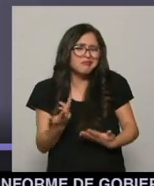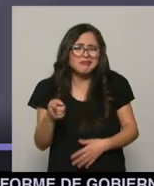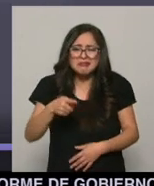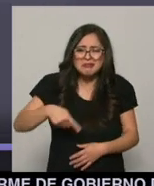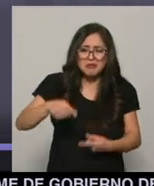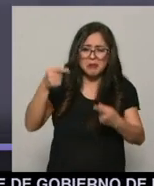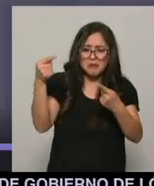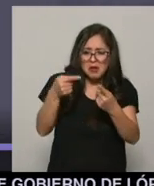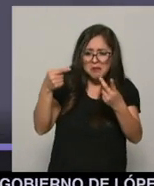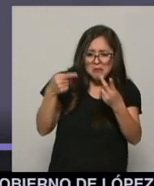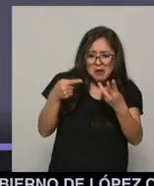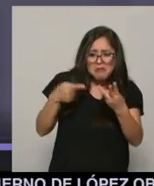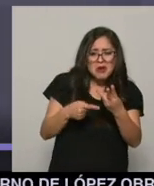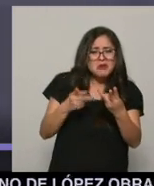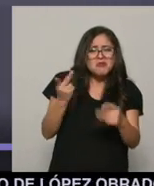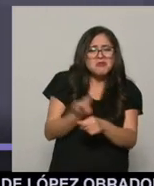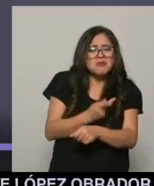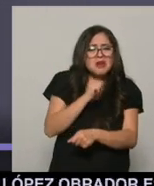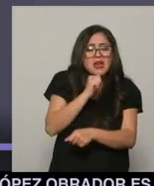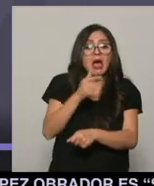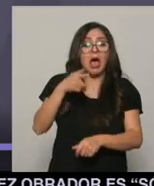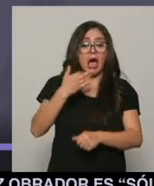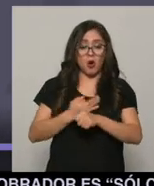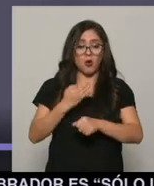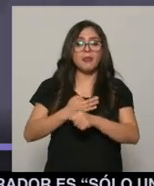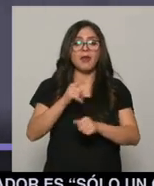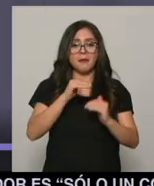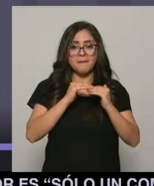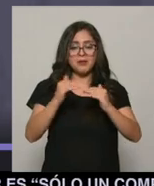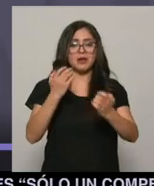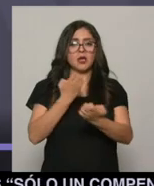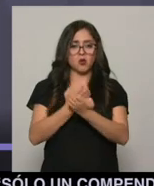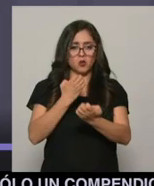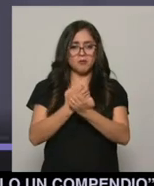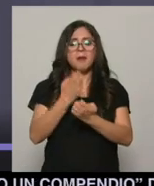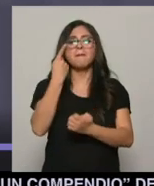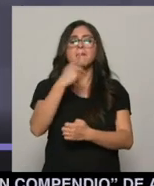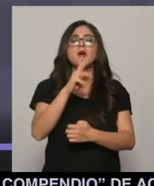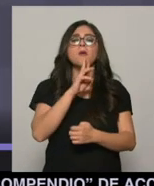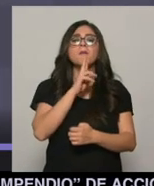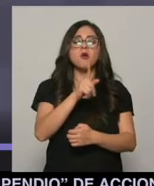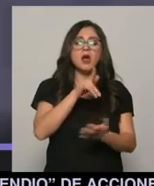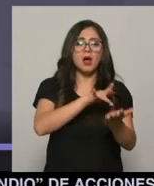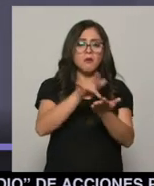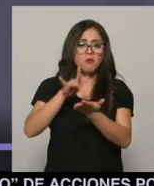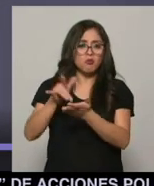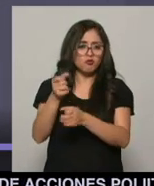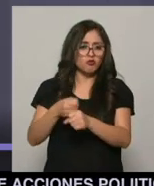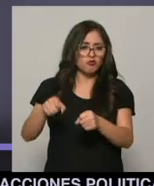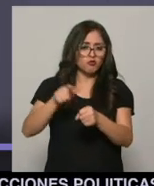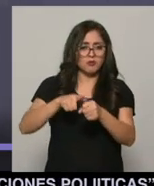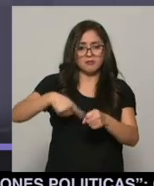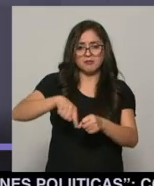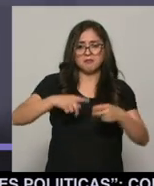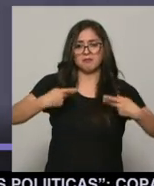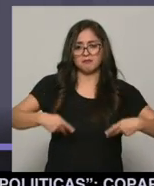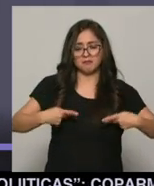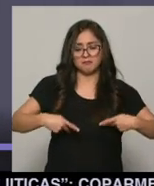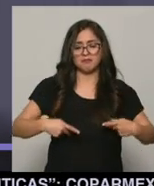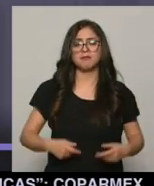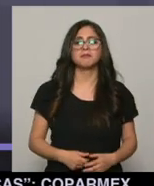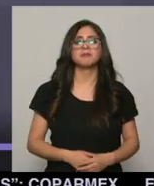Hay estabilidad económica y en ese marco hay mejoría y hay bienestar social. En ese sentido, el presidente